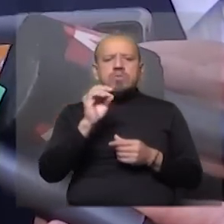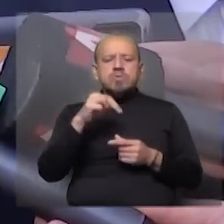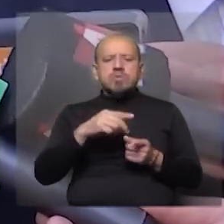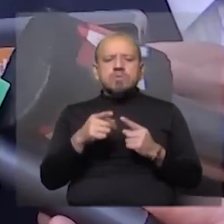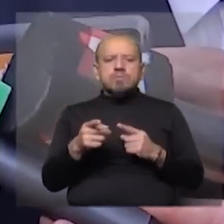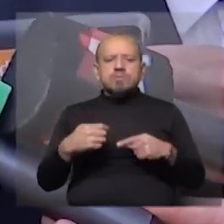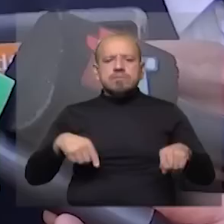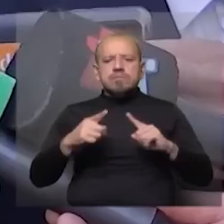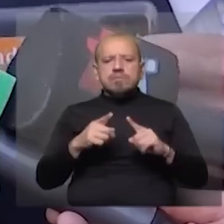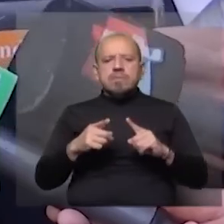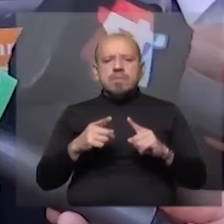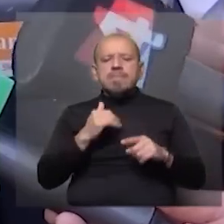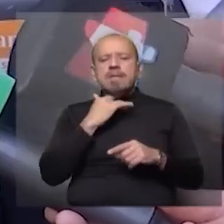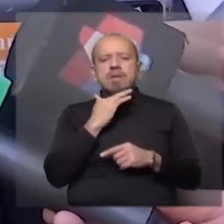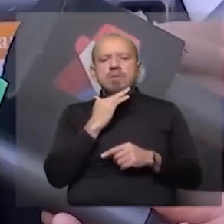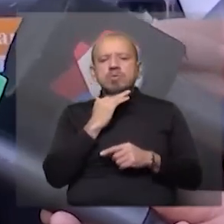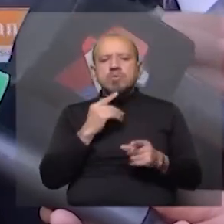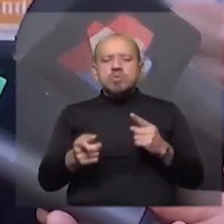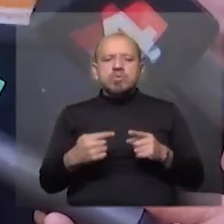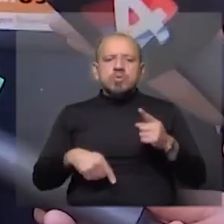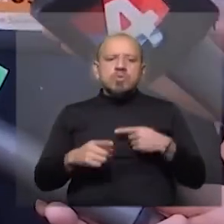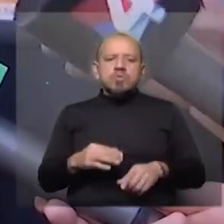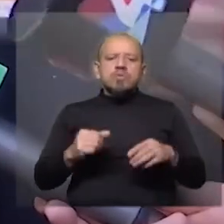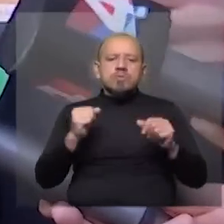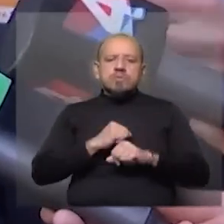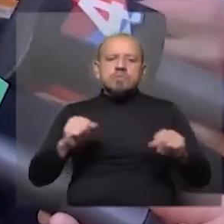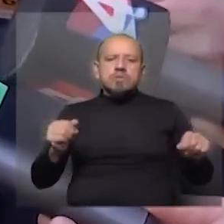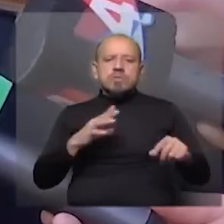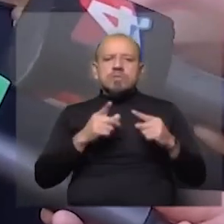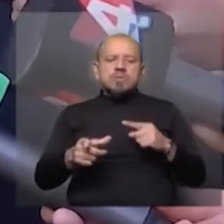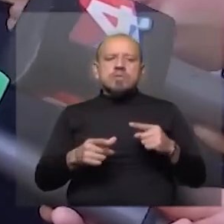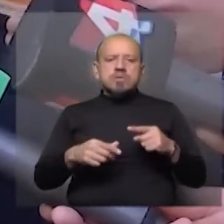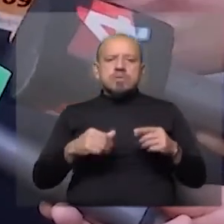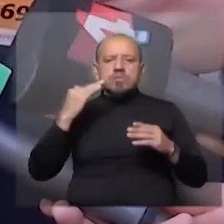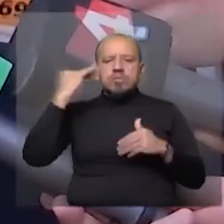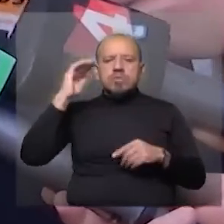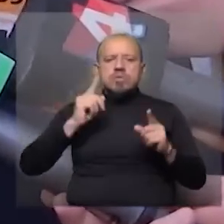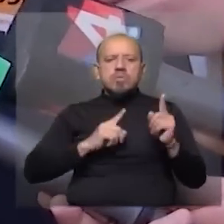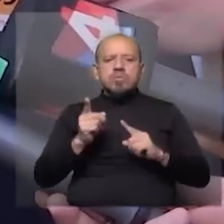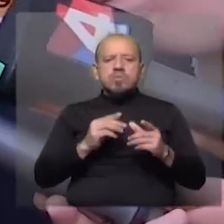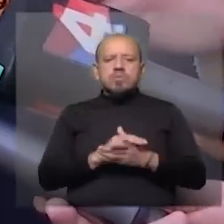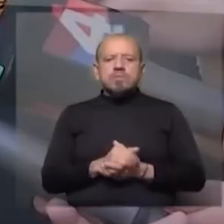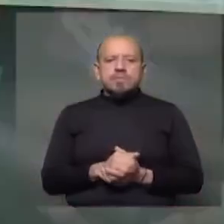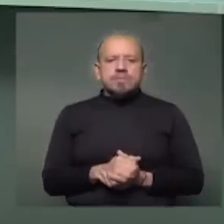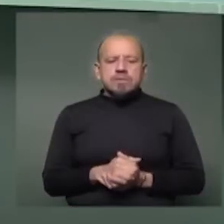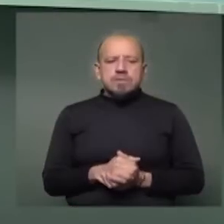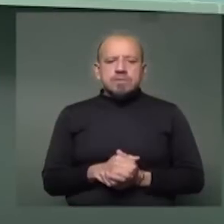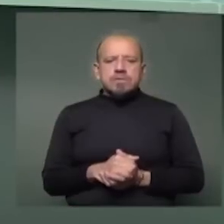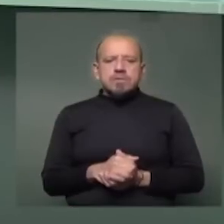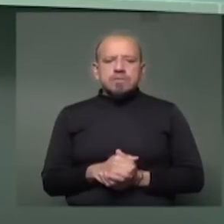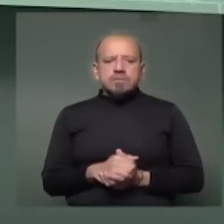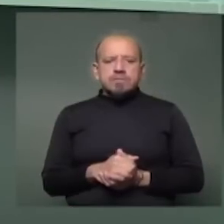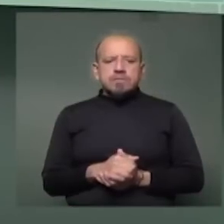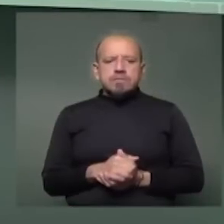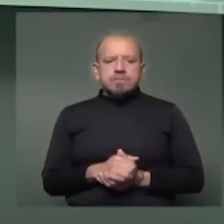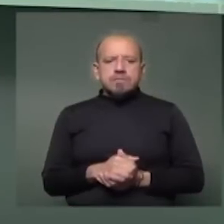eh clandestinas eventuales que Podrían haber existido entre la autoridad y algunos de los ocupantes también